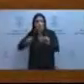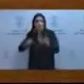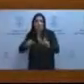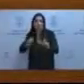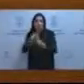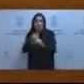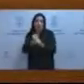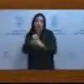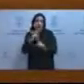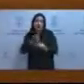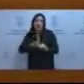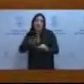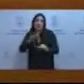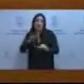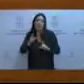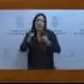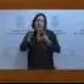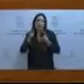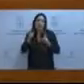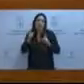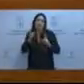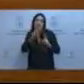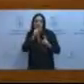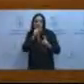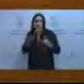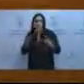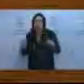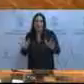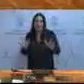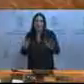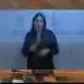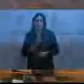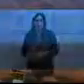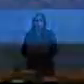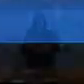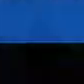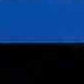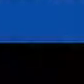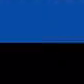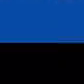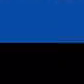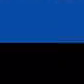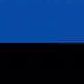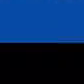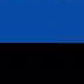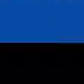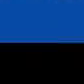edad y fomentando el envejecimiento activo. Muchas gracias.